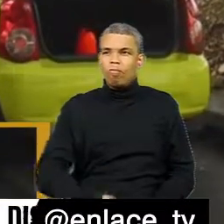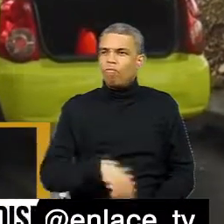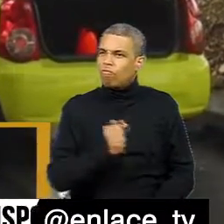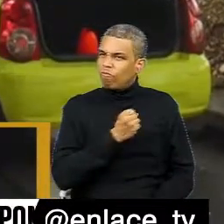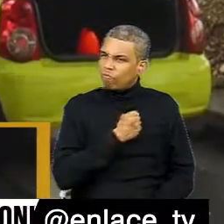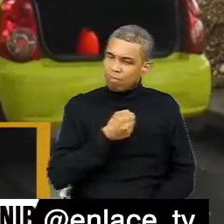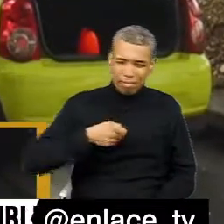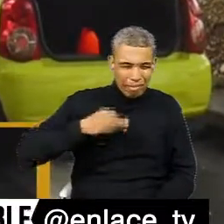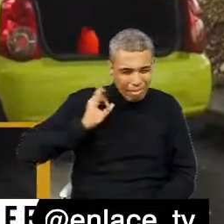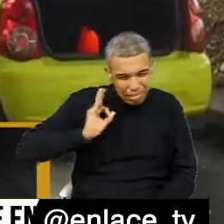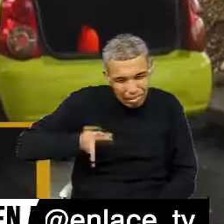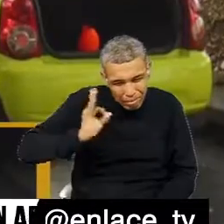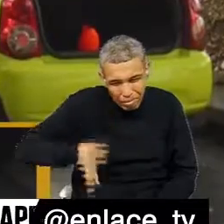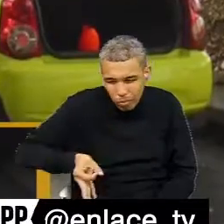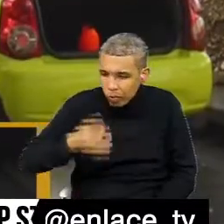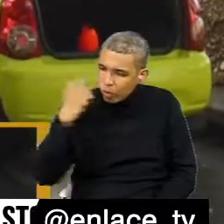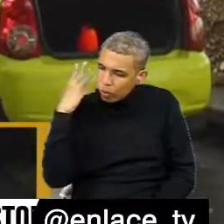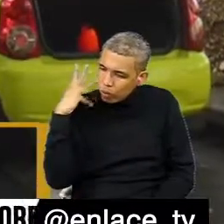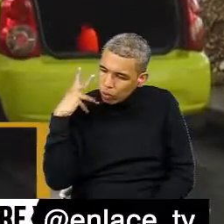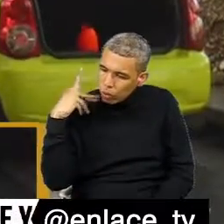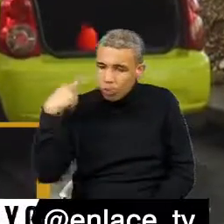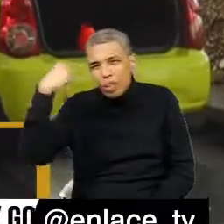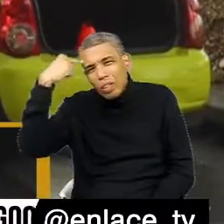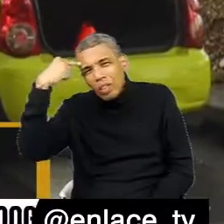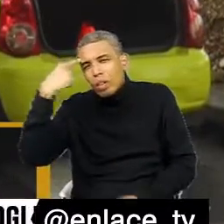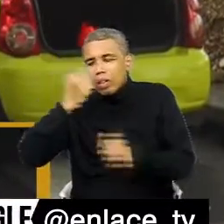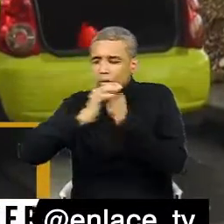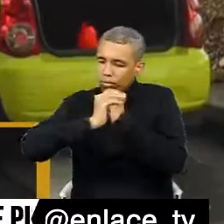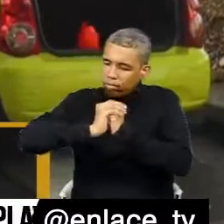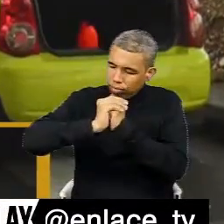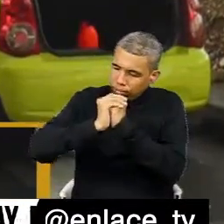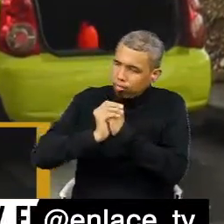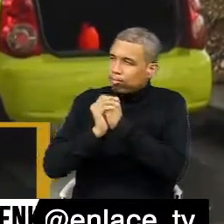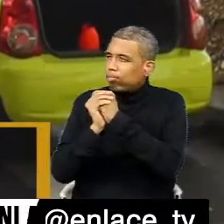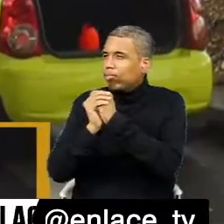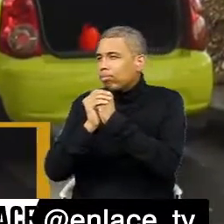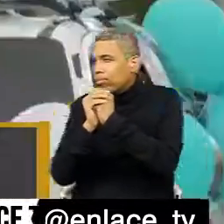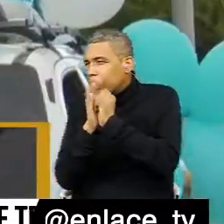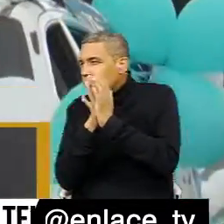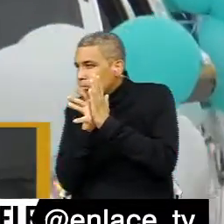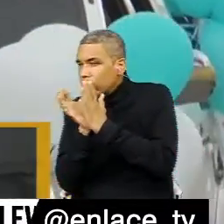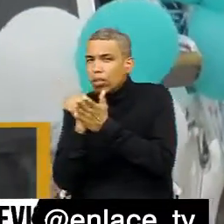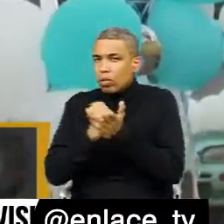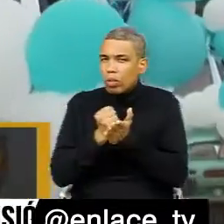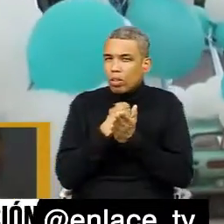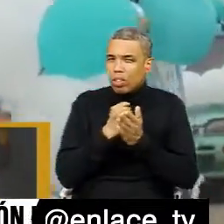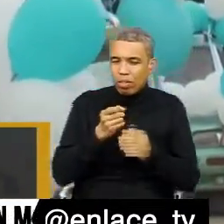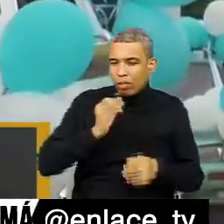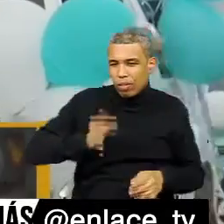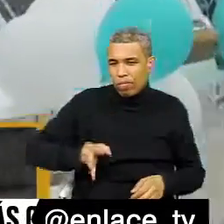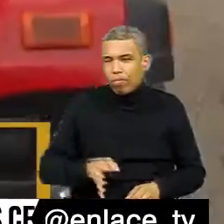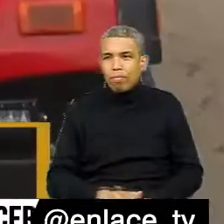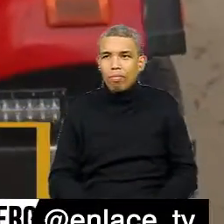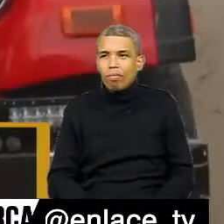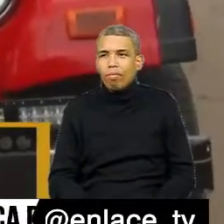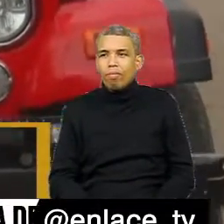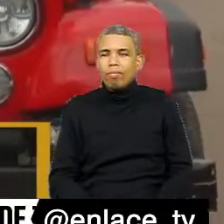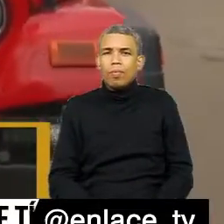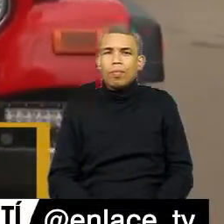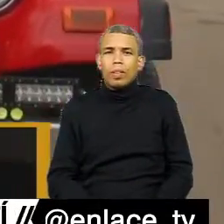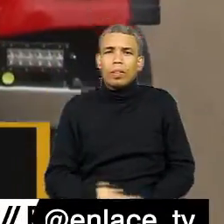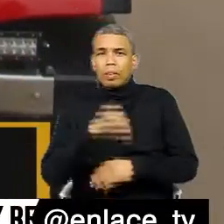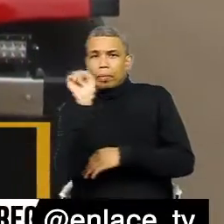presente en todas nuestras actividades, tanto de conductores como los dueños de los vehículos. Esta eucaristía culminó con una